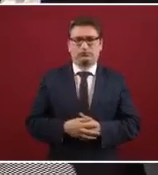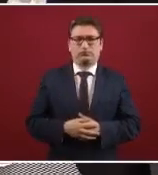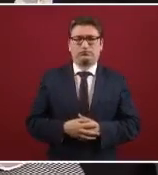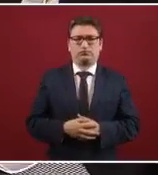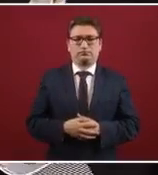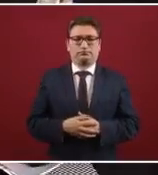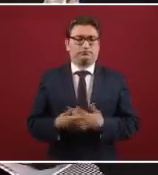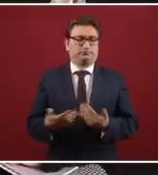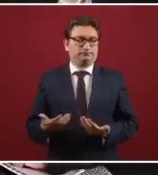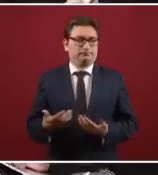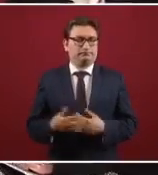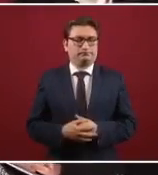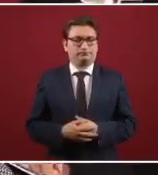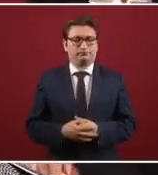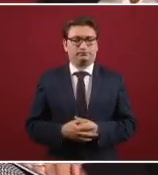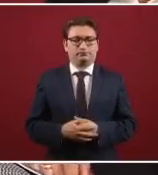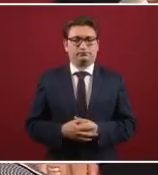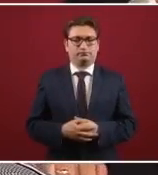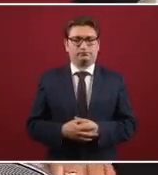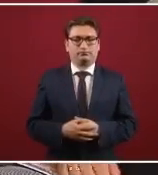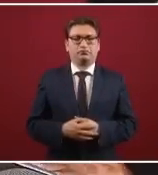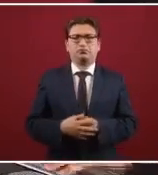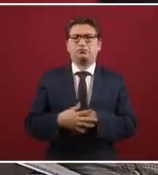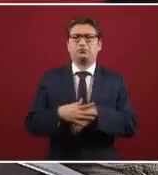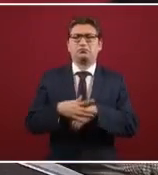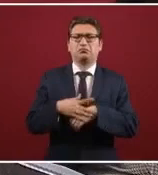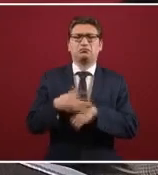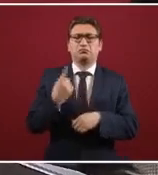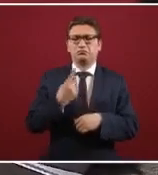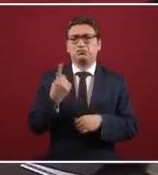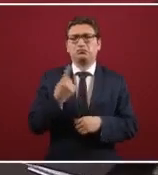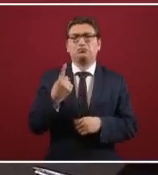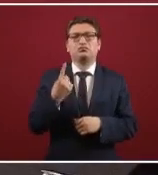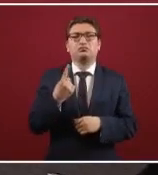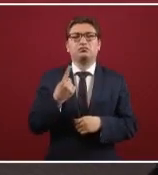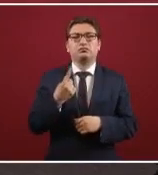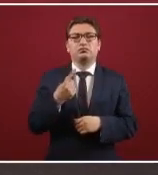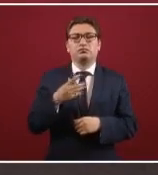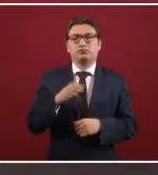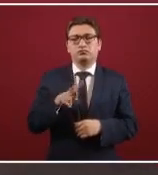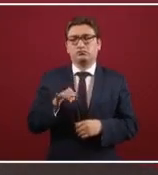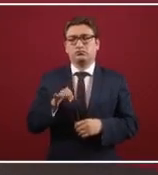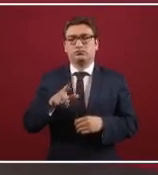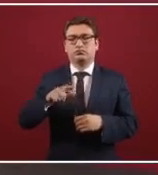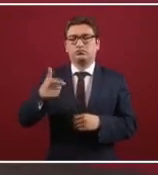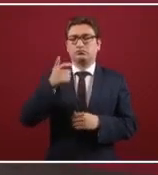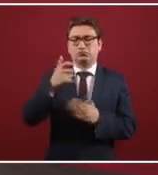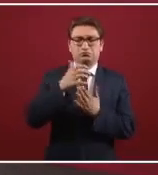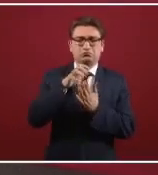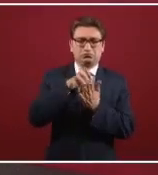por qué va a haber austeridad en el coneval